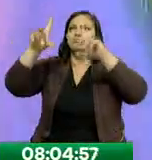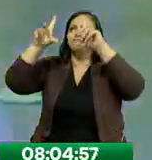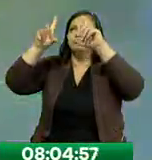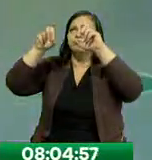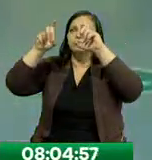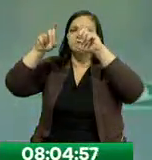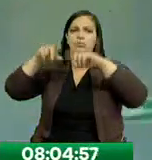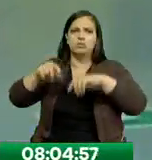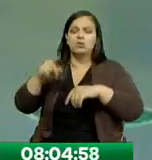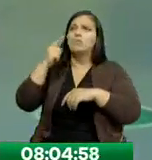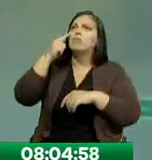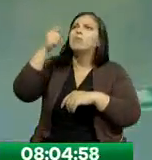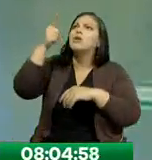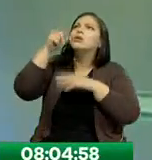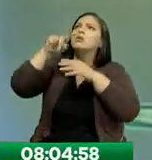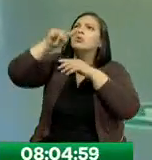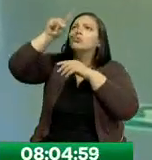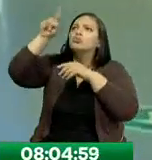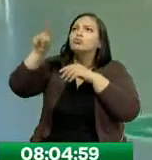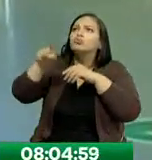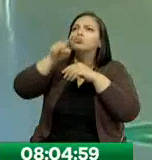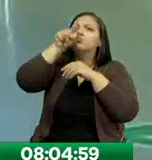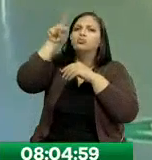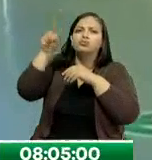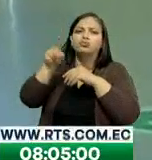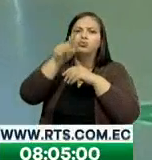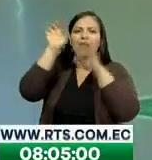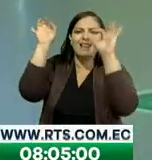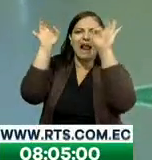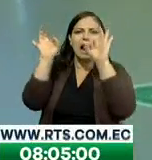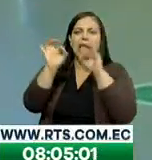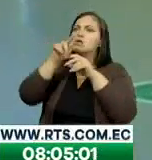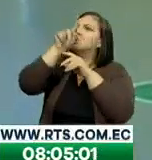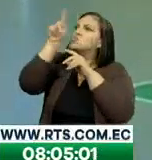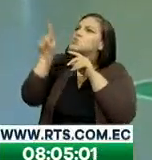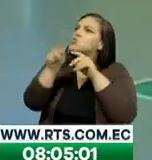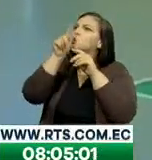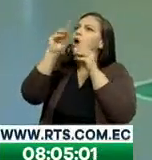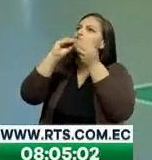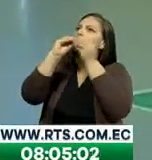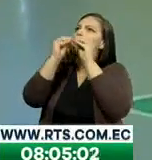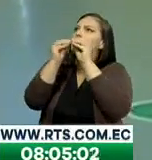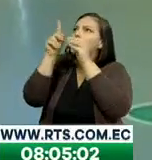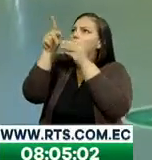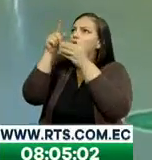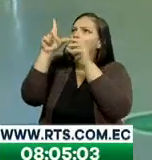Y él tiene la foto el mismo día donde la lectura es otra.